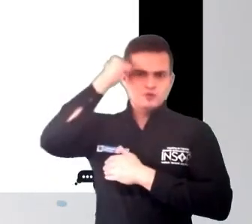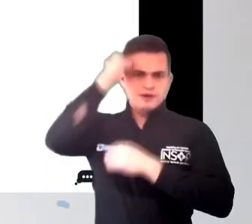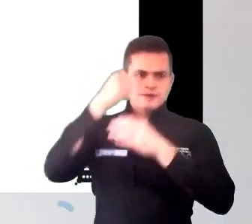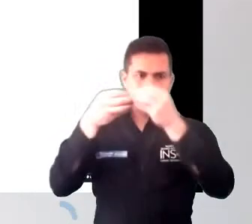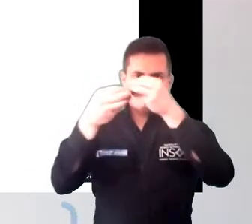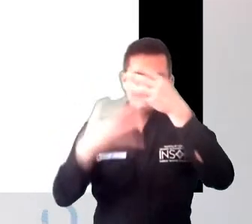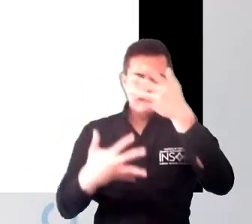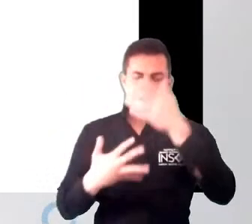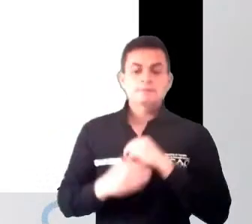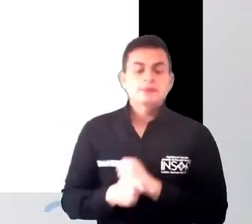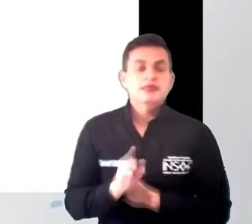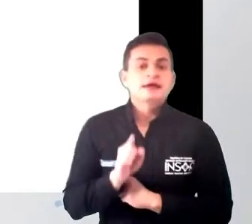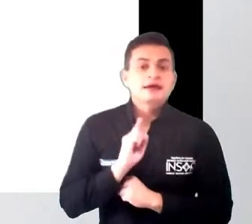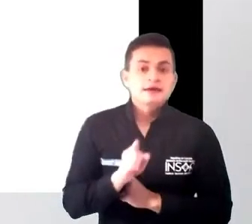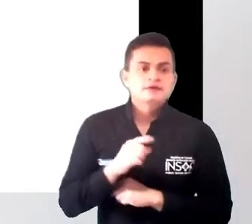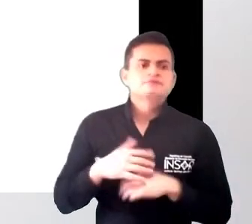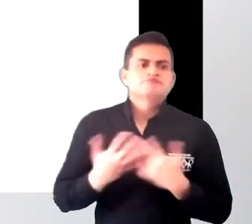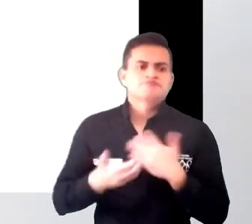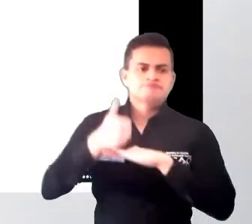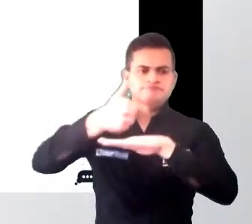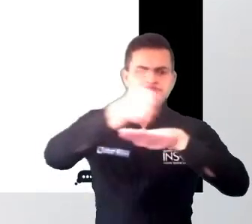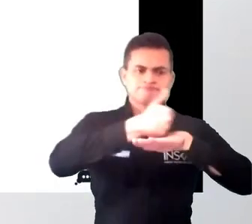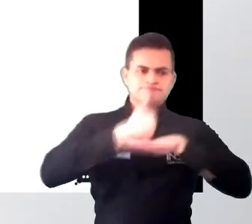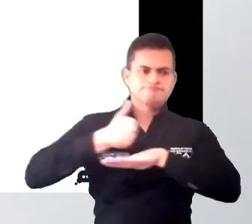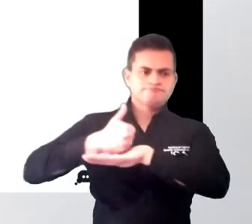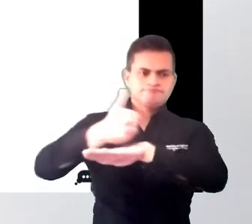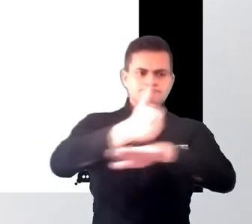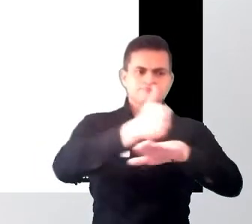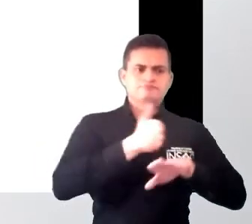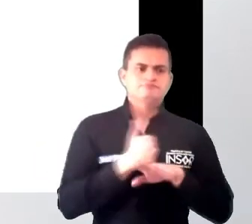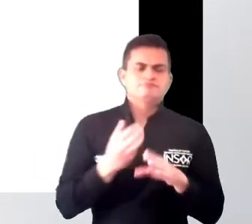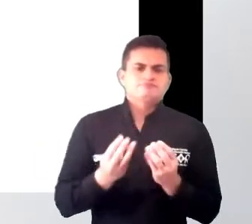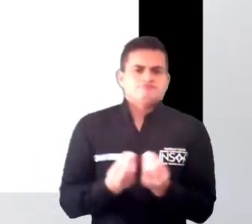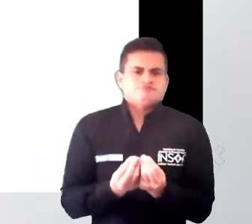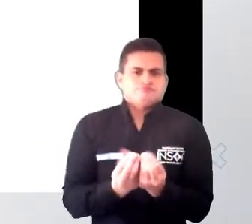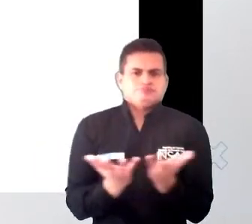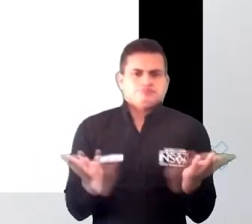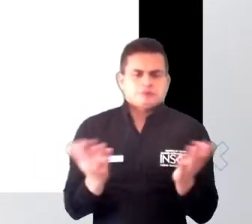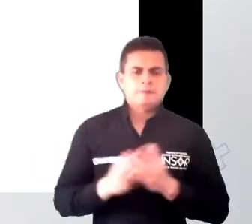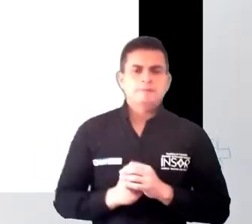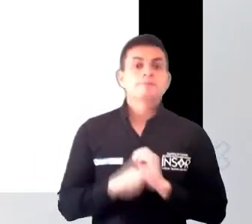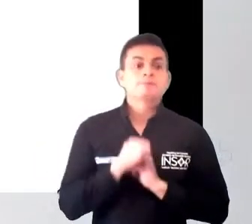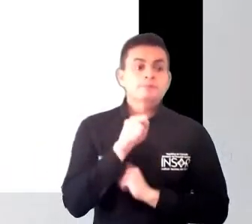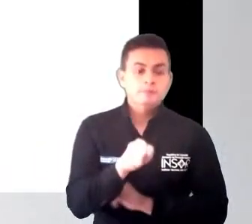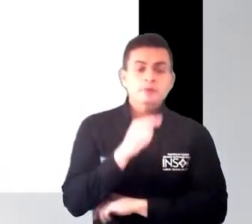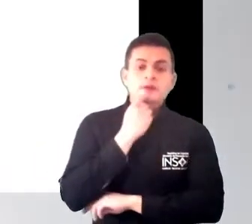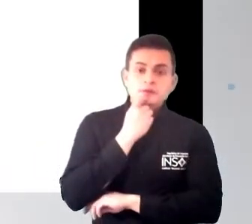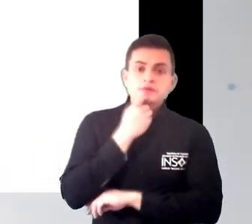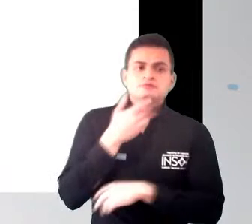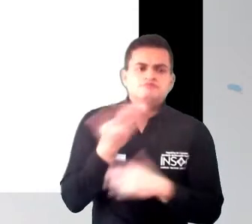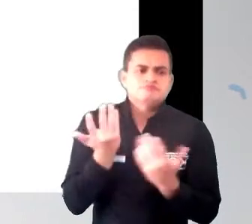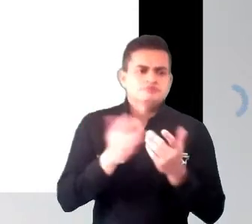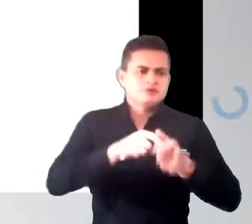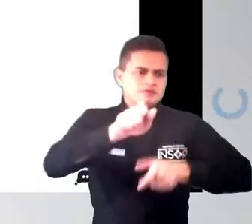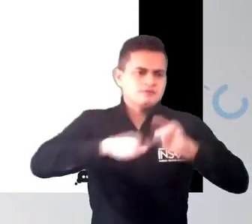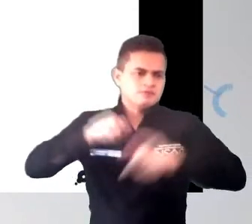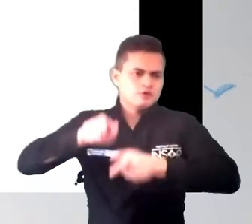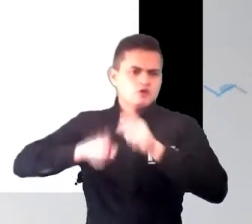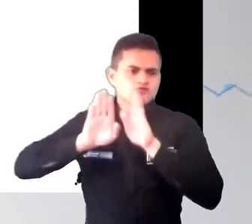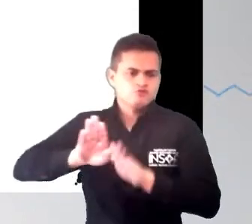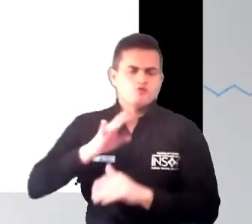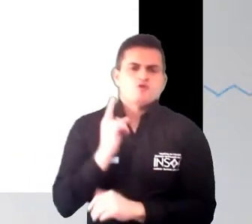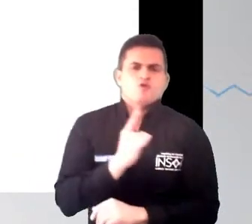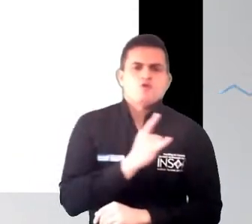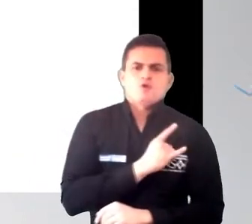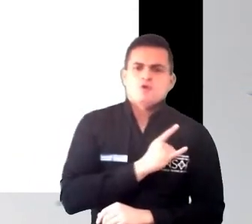buena cantidad de directivos, una predominante cantidad de gente de universidades